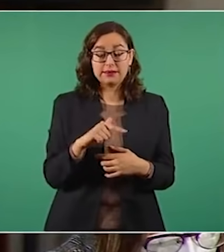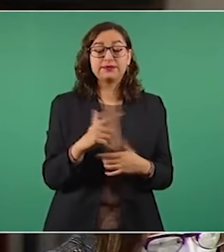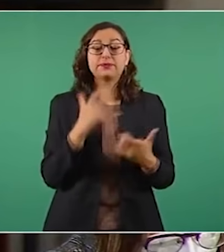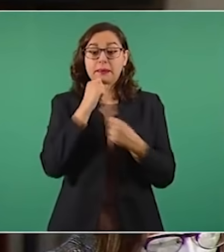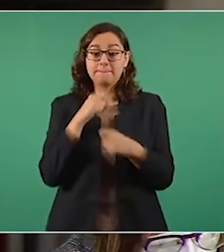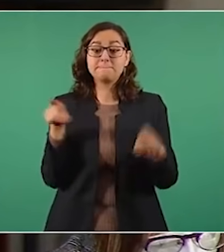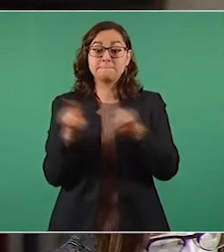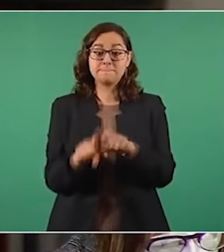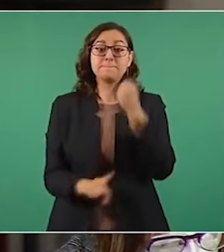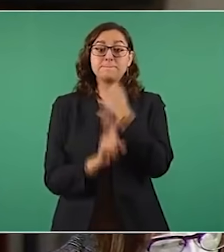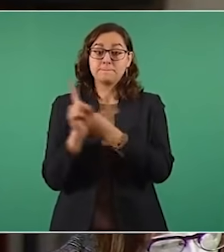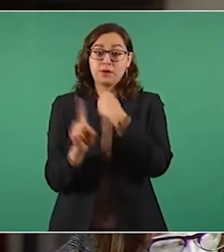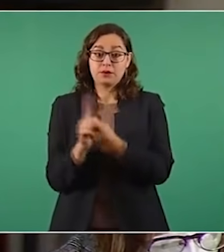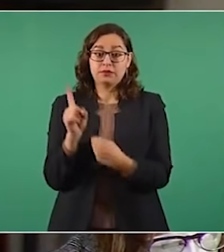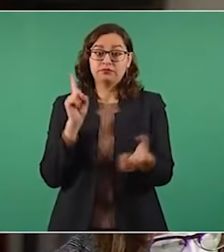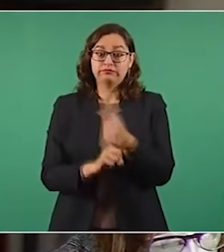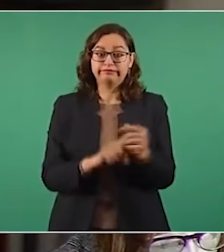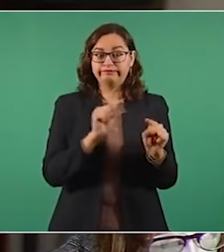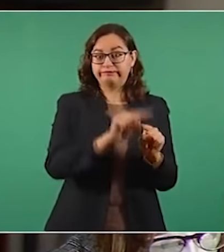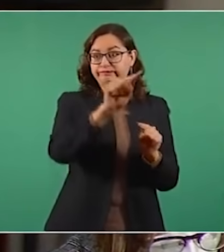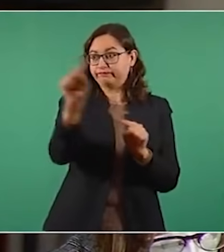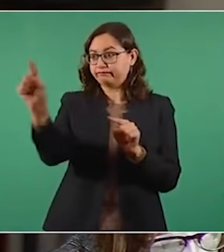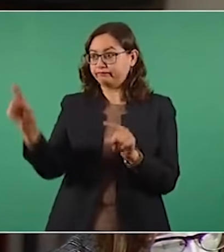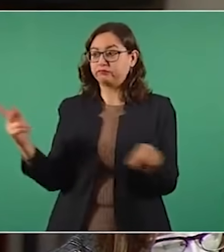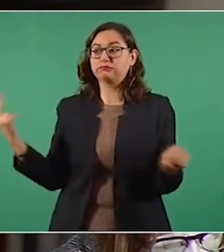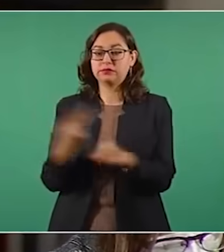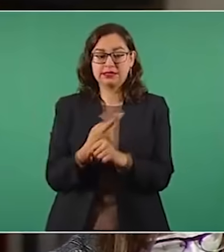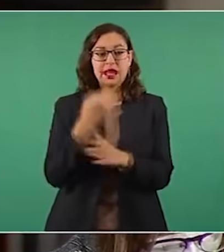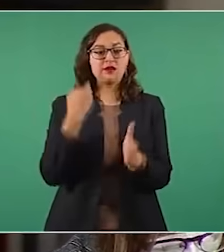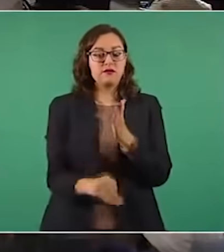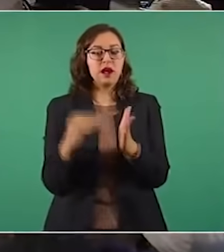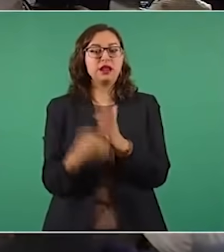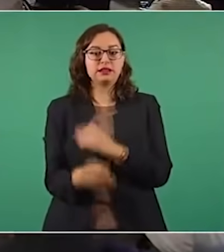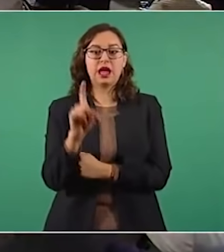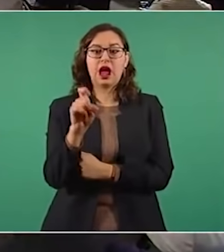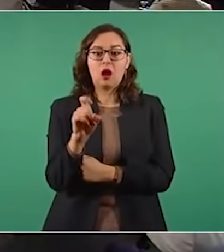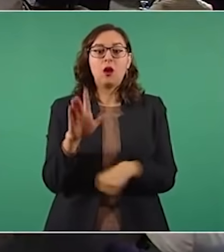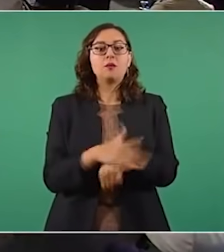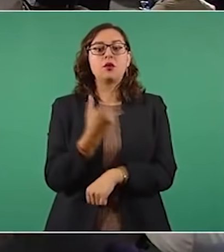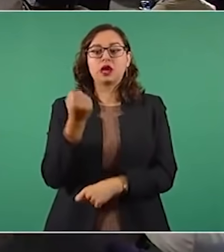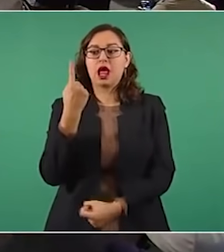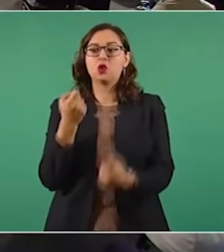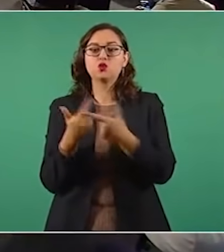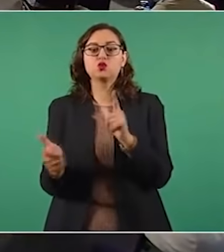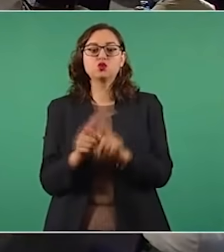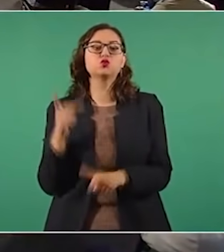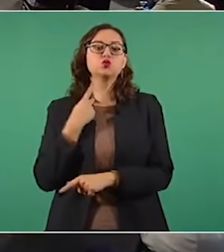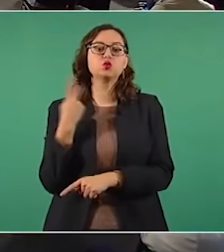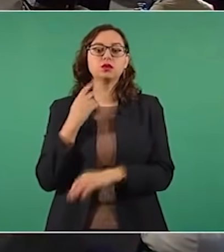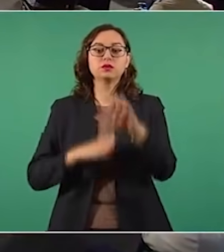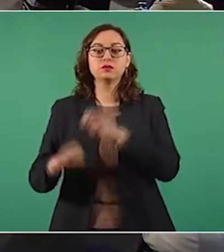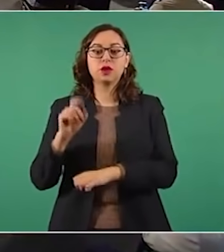una problemática que se vive en muchas partes de la República: la escasez del agua producto del acaparamiento de grupos políticos y